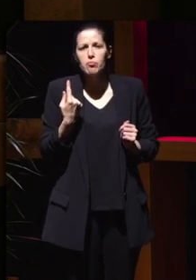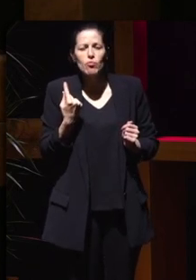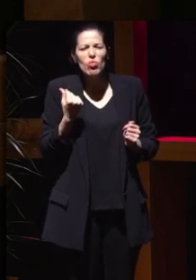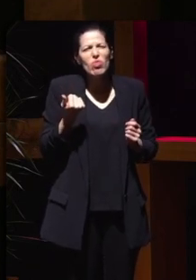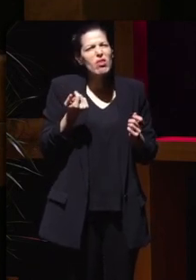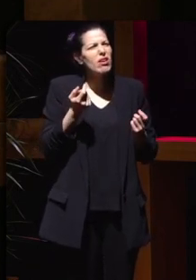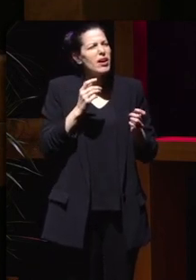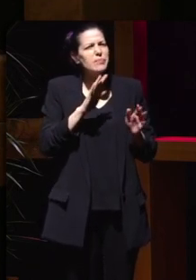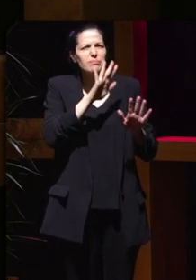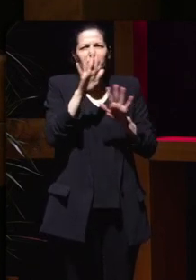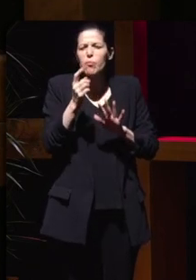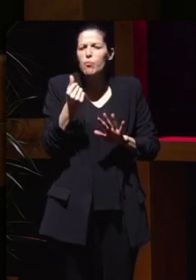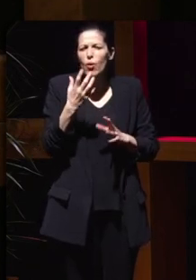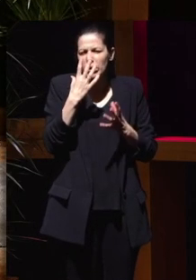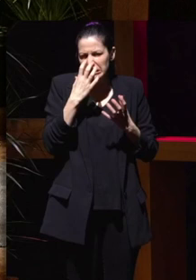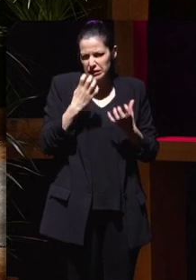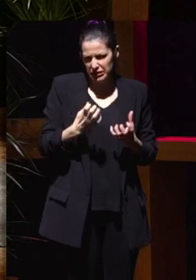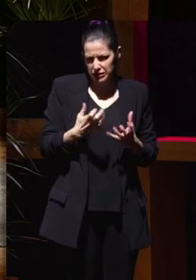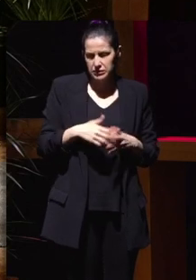ir o no y era claro